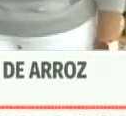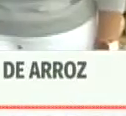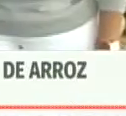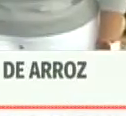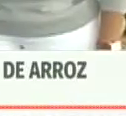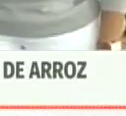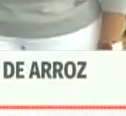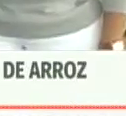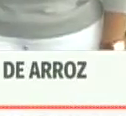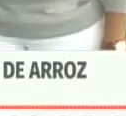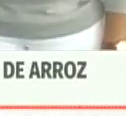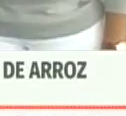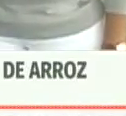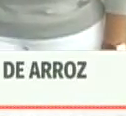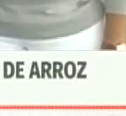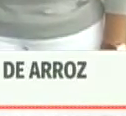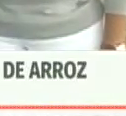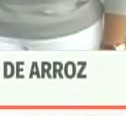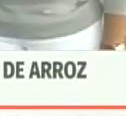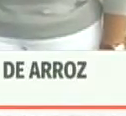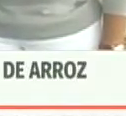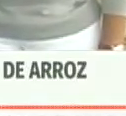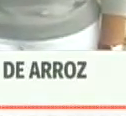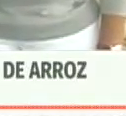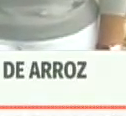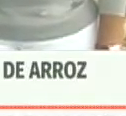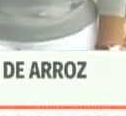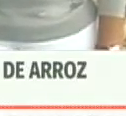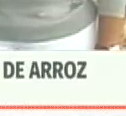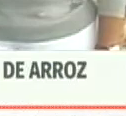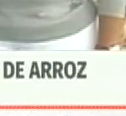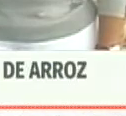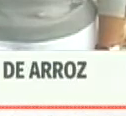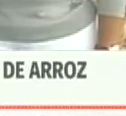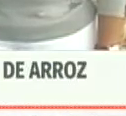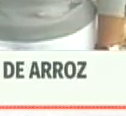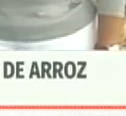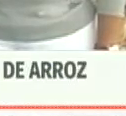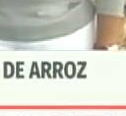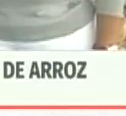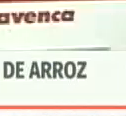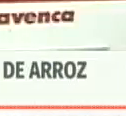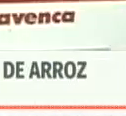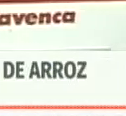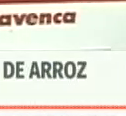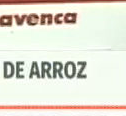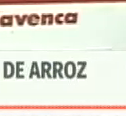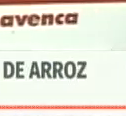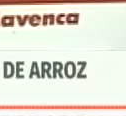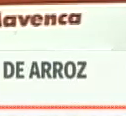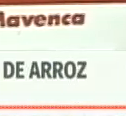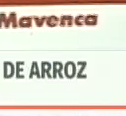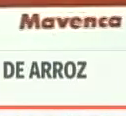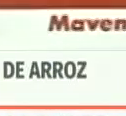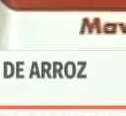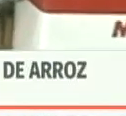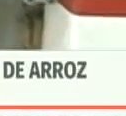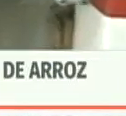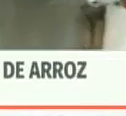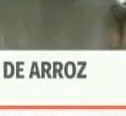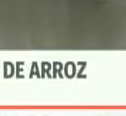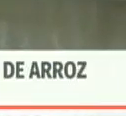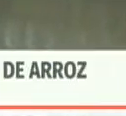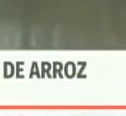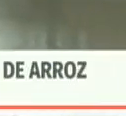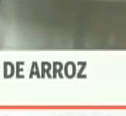nos comente un poco de las características de la planta y qué es lo que estamos haciendo para seguir produciendo para nuestra patria.